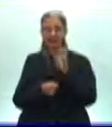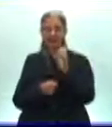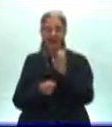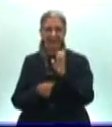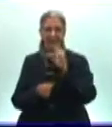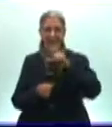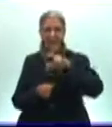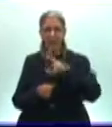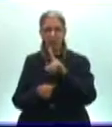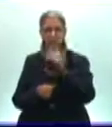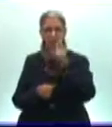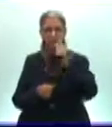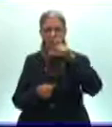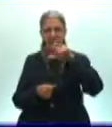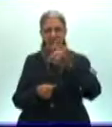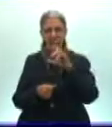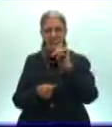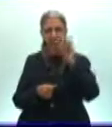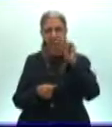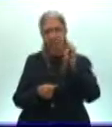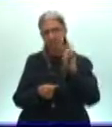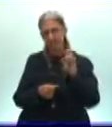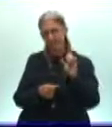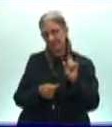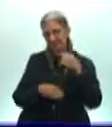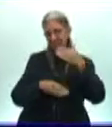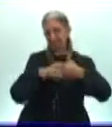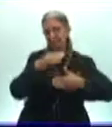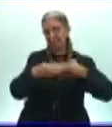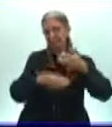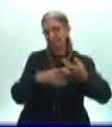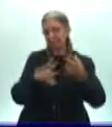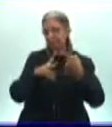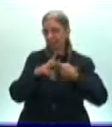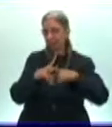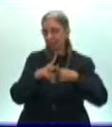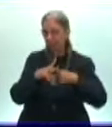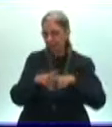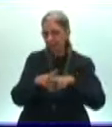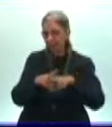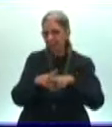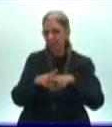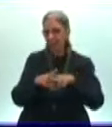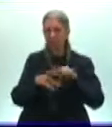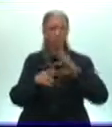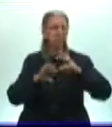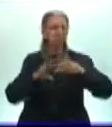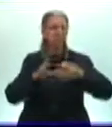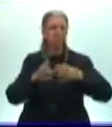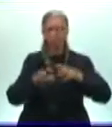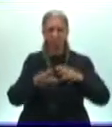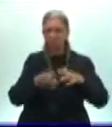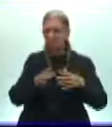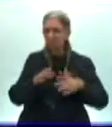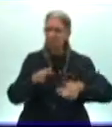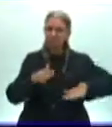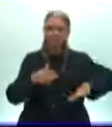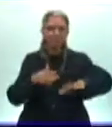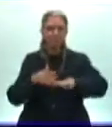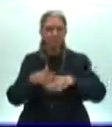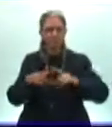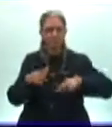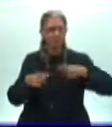decir, los procedimientos de resolución de las ecuaciones, vimos que ellas modelan diversidad de situaciones de la